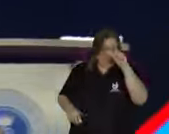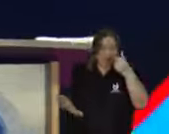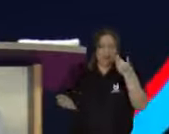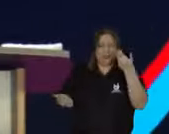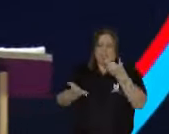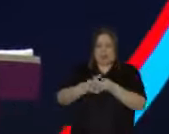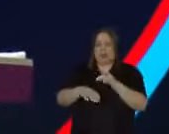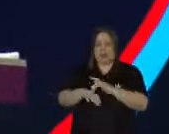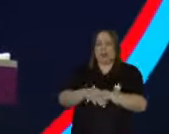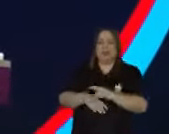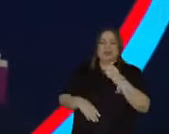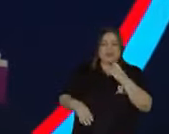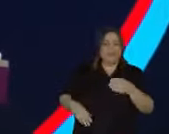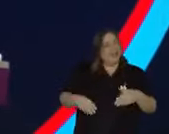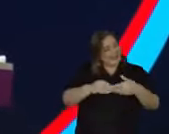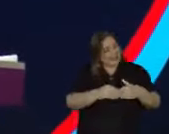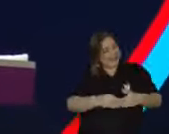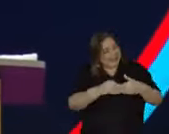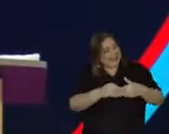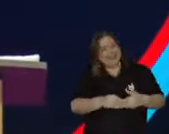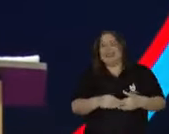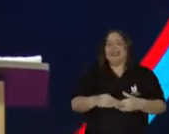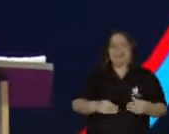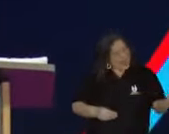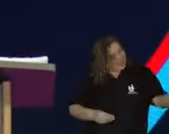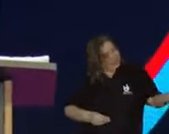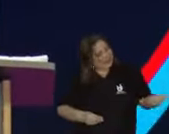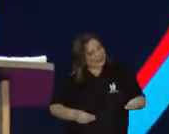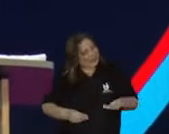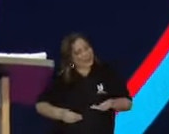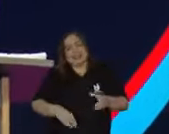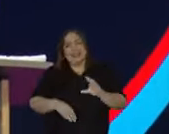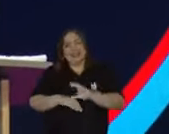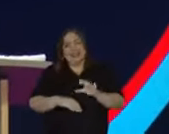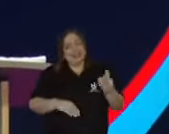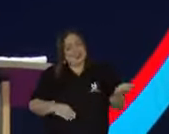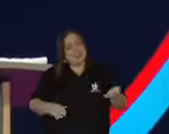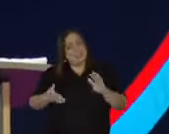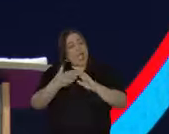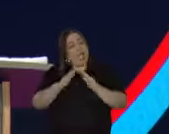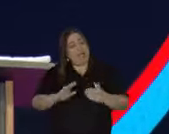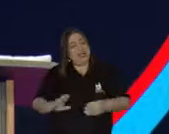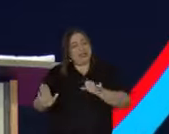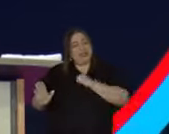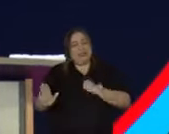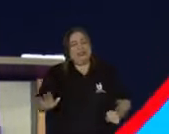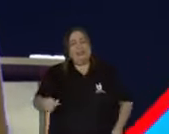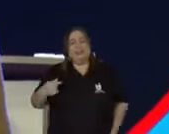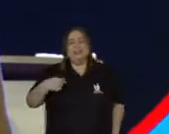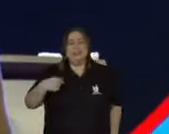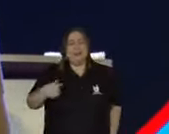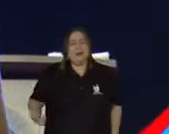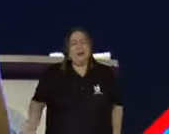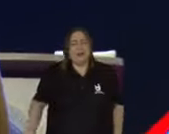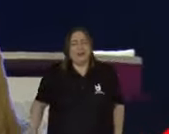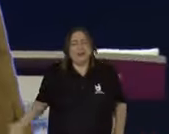hermanos, saludándolos en el atrio. Paz del Señor, paz del Señor. Y yo